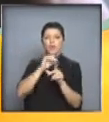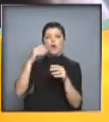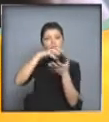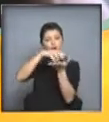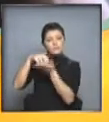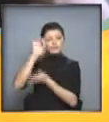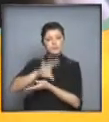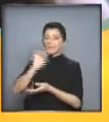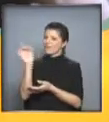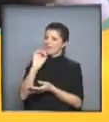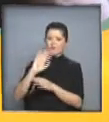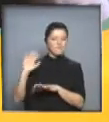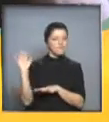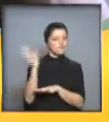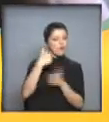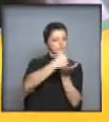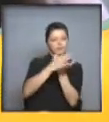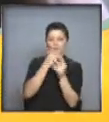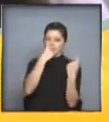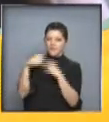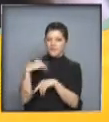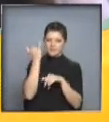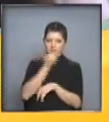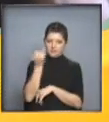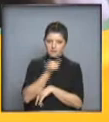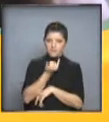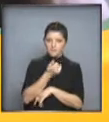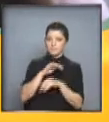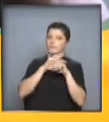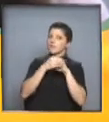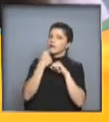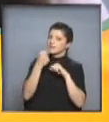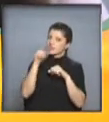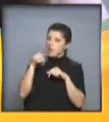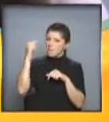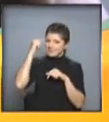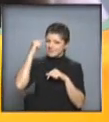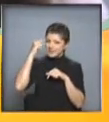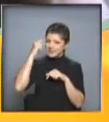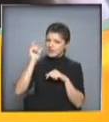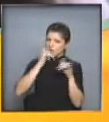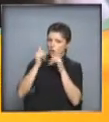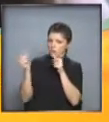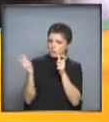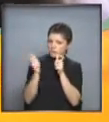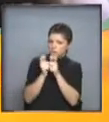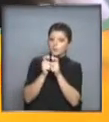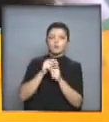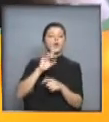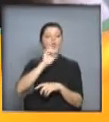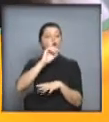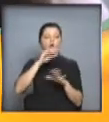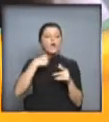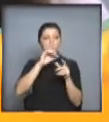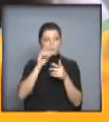sino en todos los sectores. Camila, ¿vos qué sentís? ¿Que cada vez hay menos chicos militando? ¿Entendí eso o no? No, que cada vez son